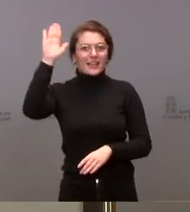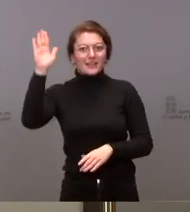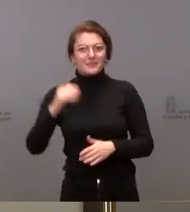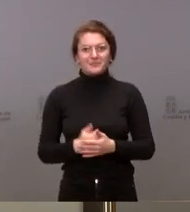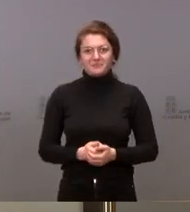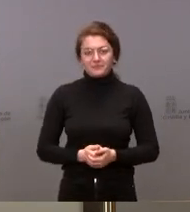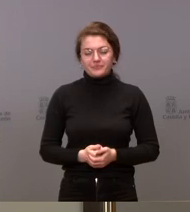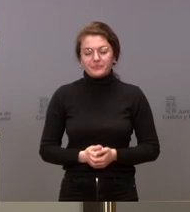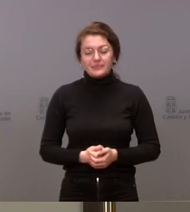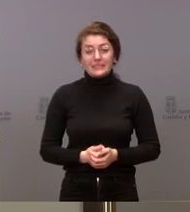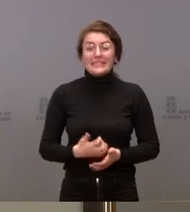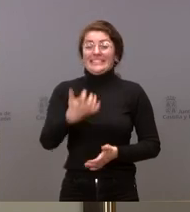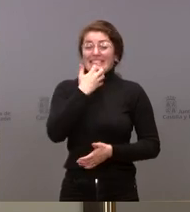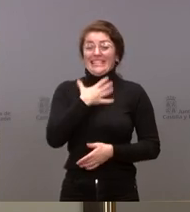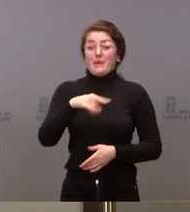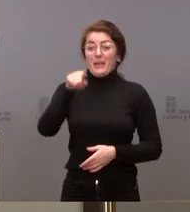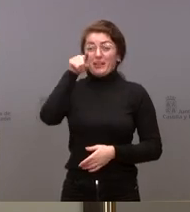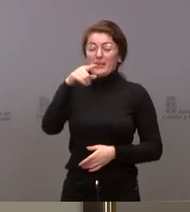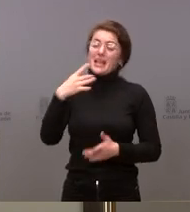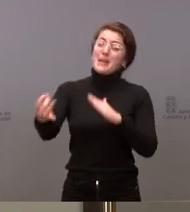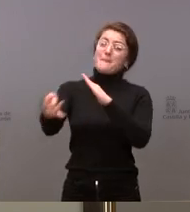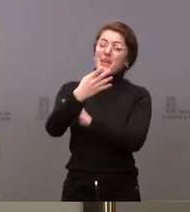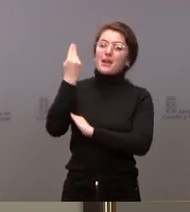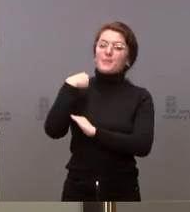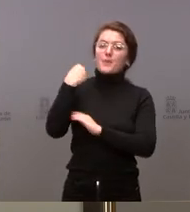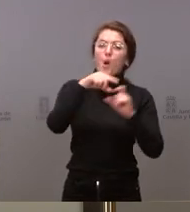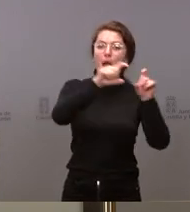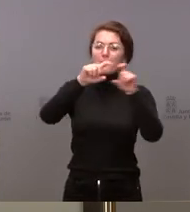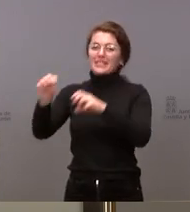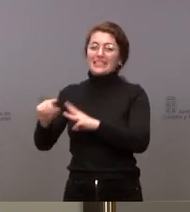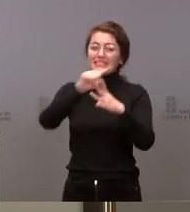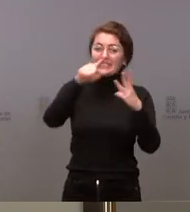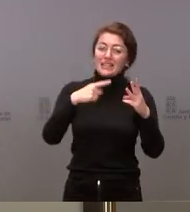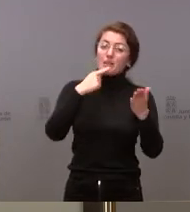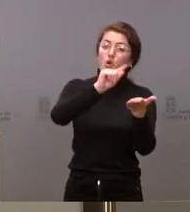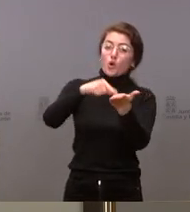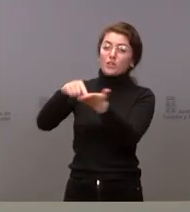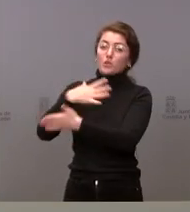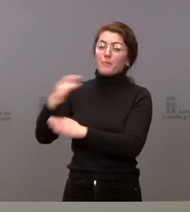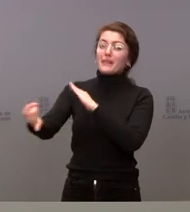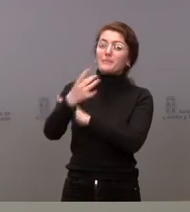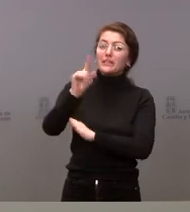si sería posible que nos facilitaste en los contratos de las empresas